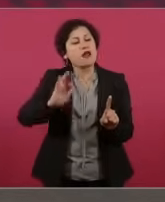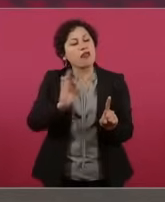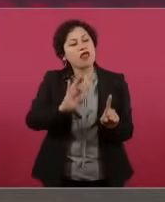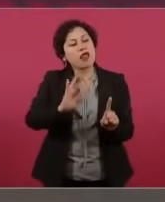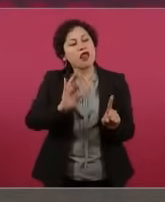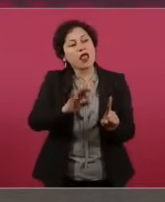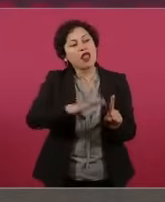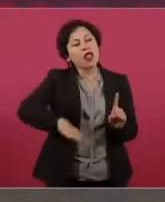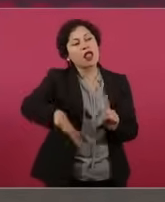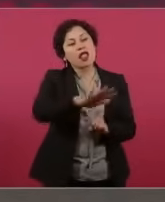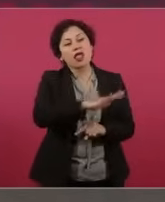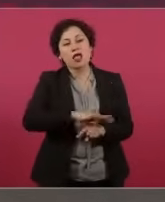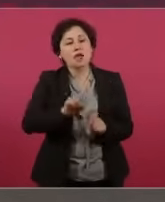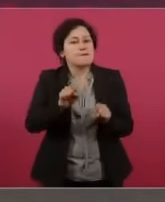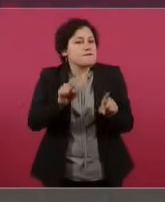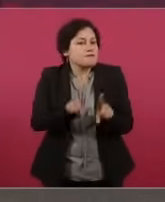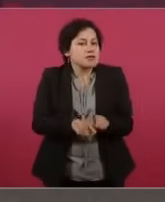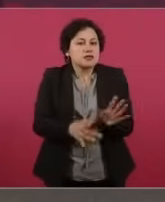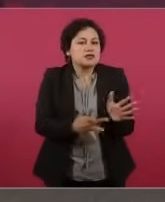También con encuestas.